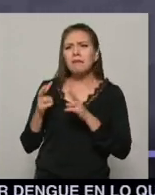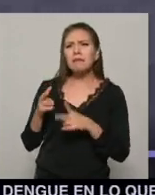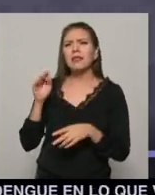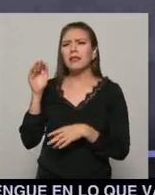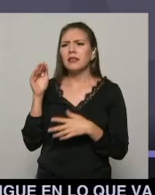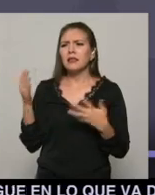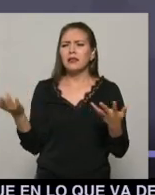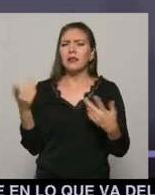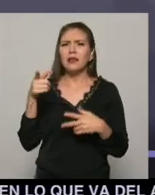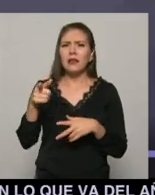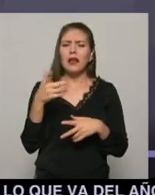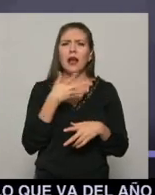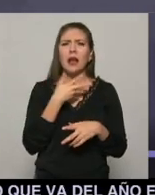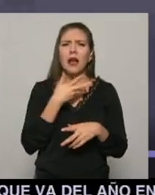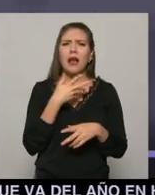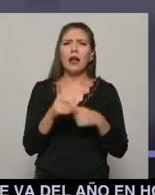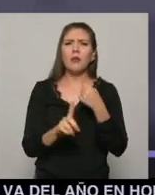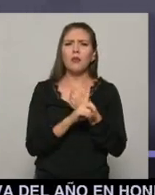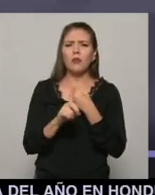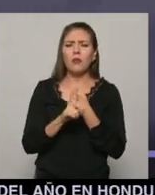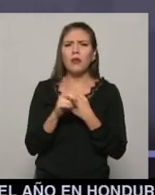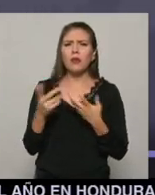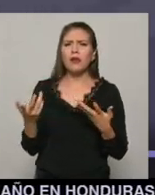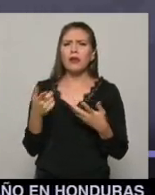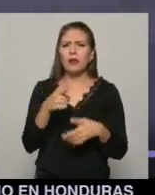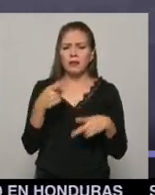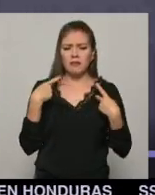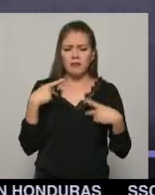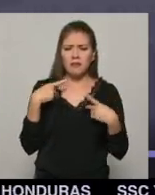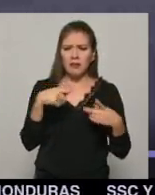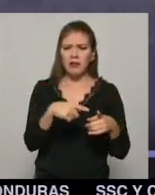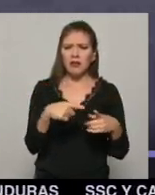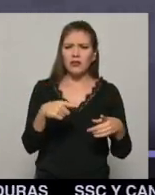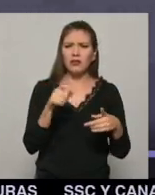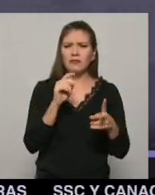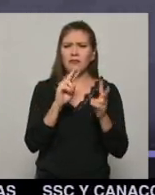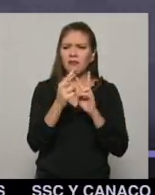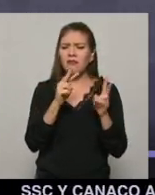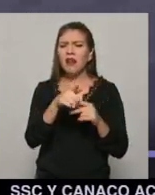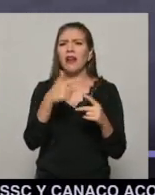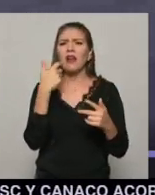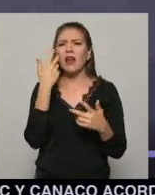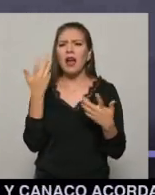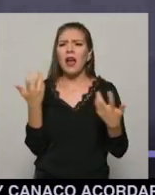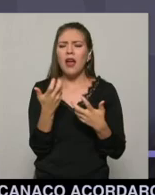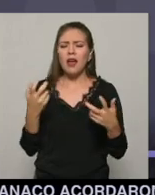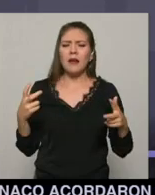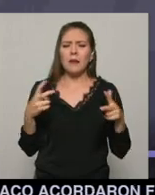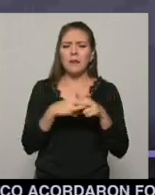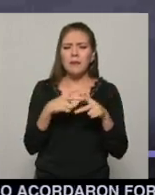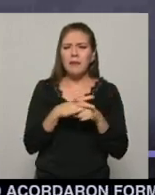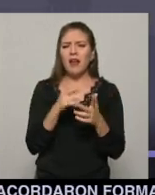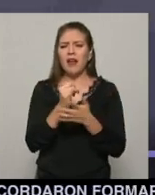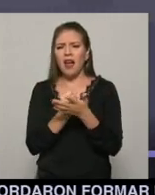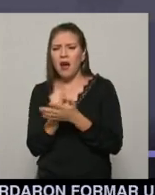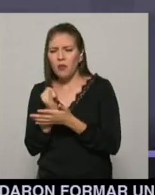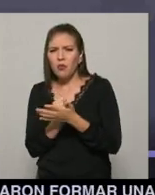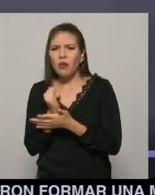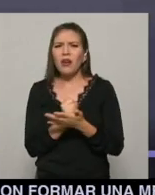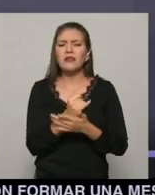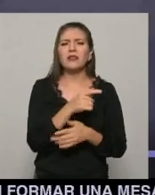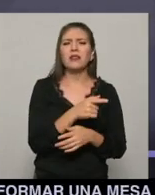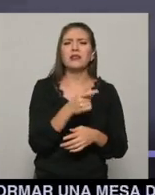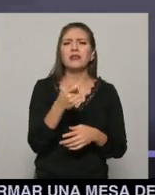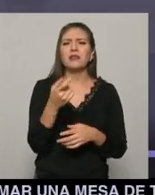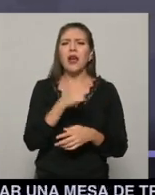quienes hemos tenido la desgracia de vivir cerca de estos individuos, de estos vecinos que si hacen sus apuestas con animales,